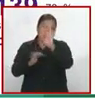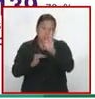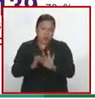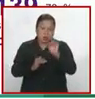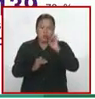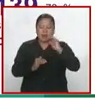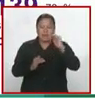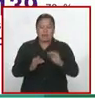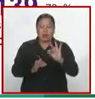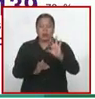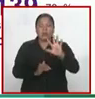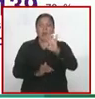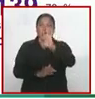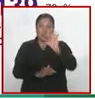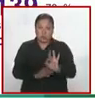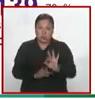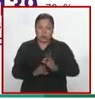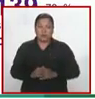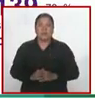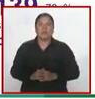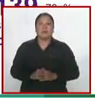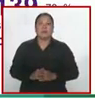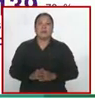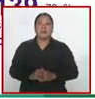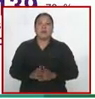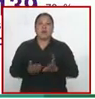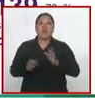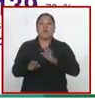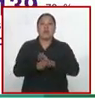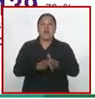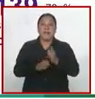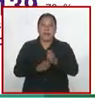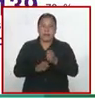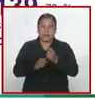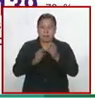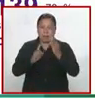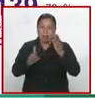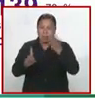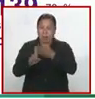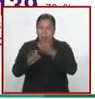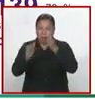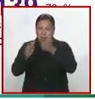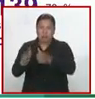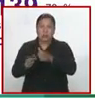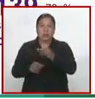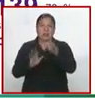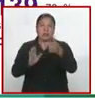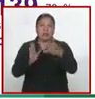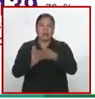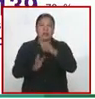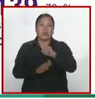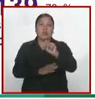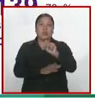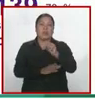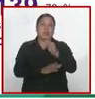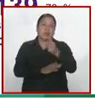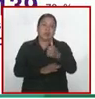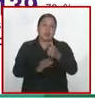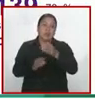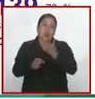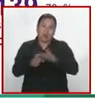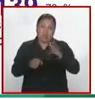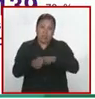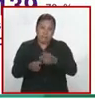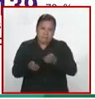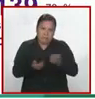las mujeres el 45 por ciento por tipo de atención tenemos 2 mil 620 casos hospitalizados